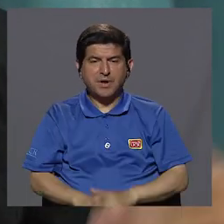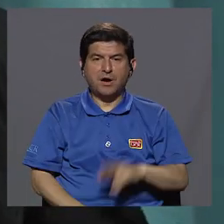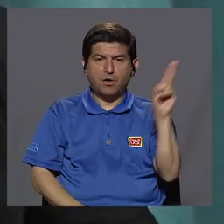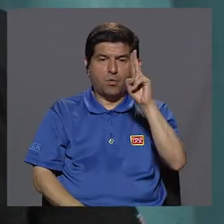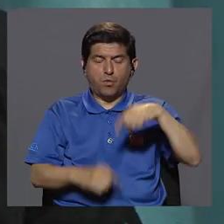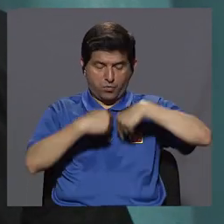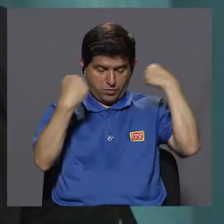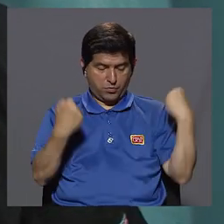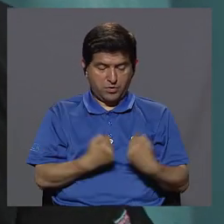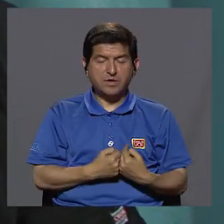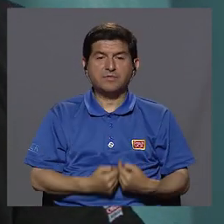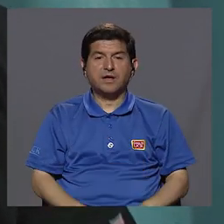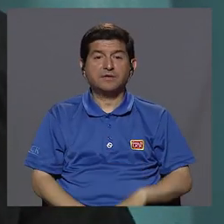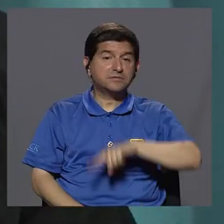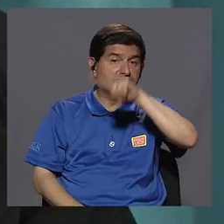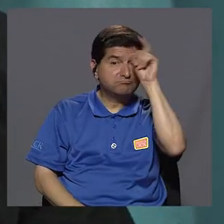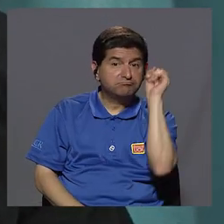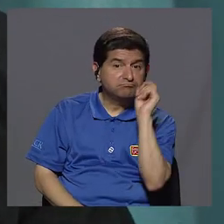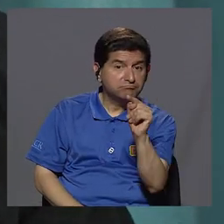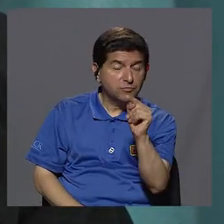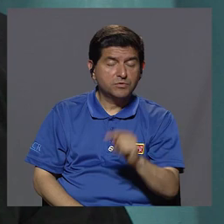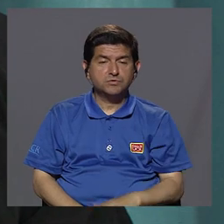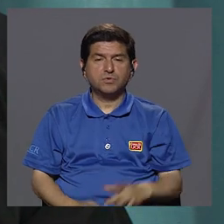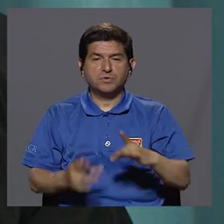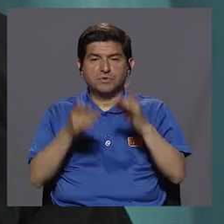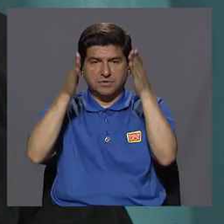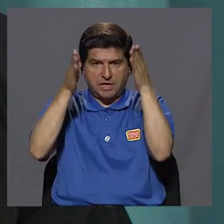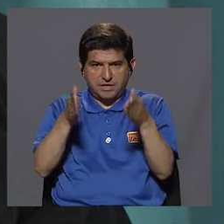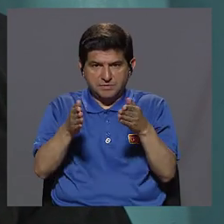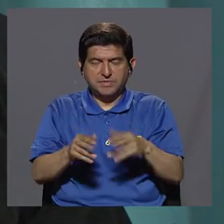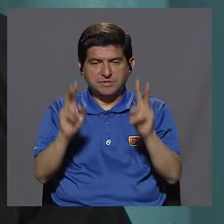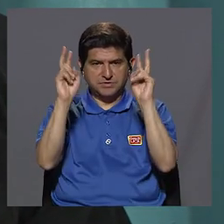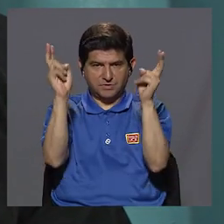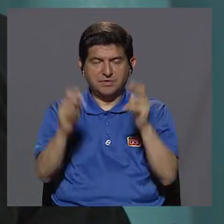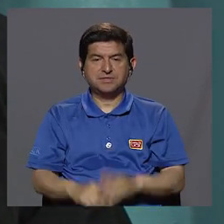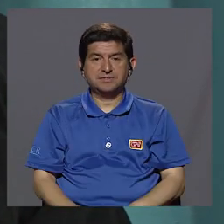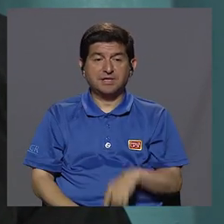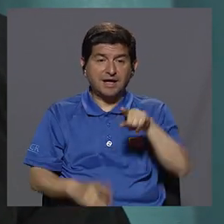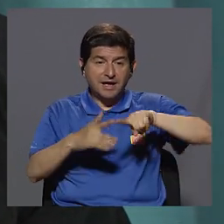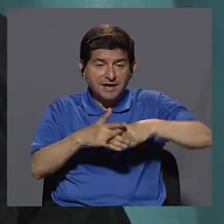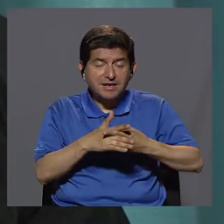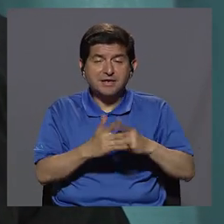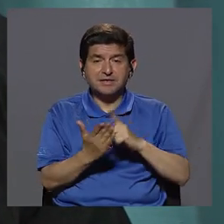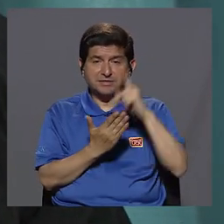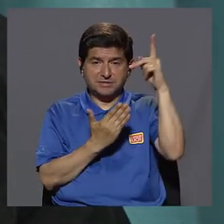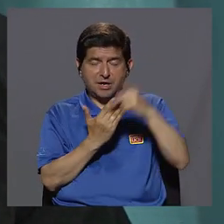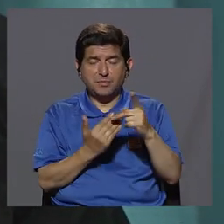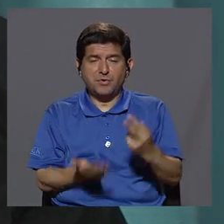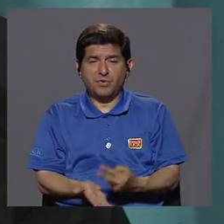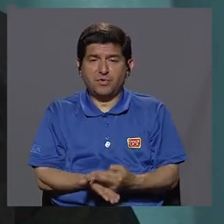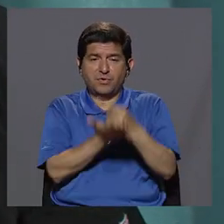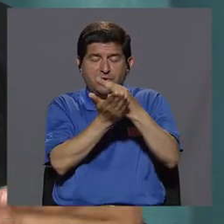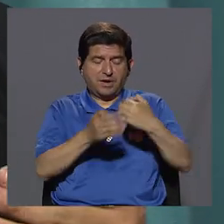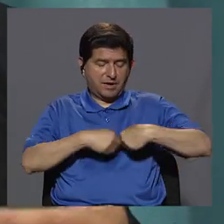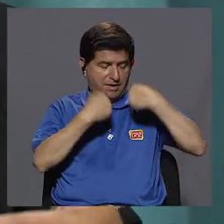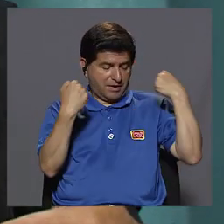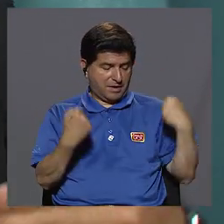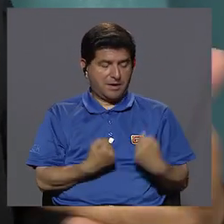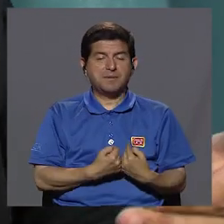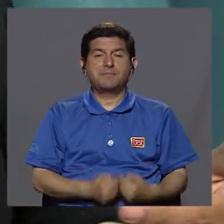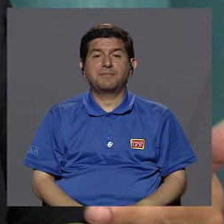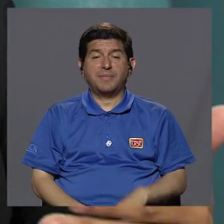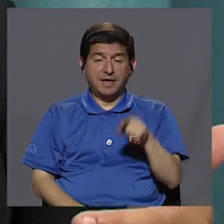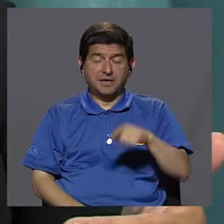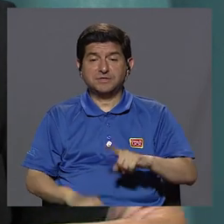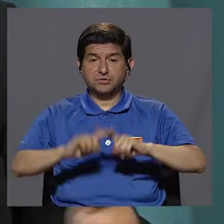interconsulta a los especialistas en la materia y se les inicia un programa de rehabilitación cardíaca que va